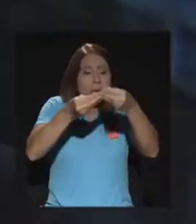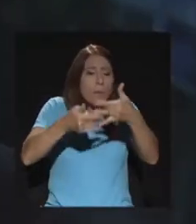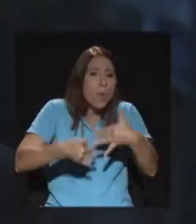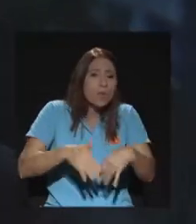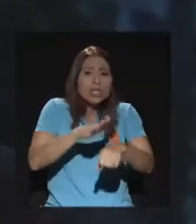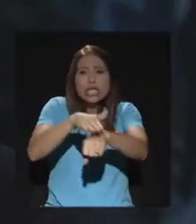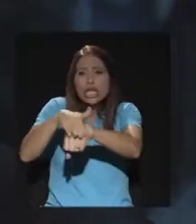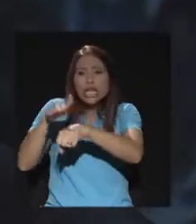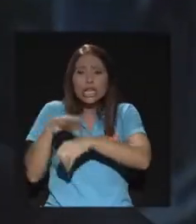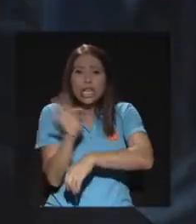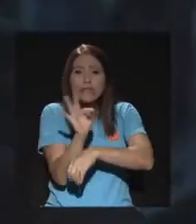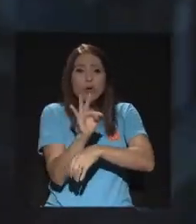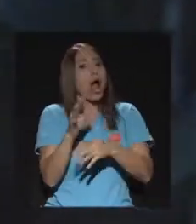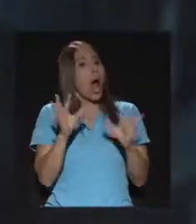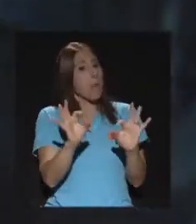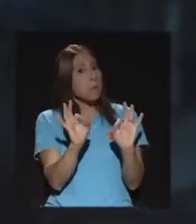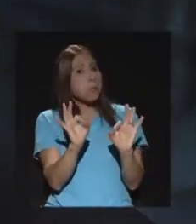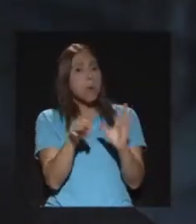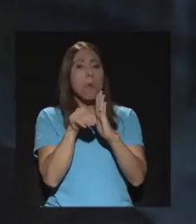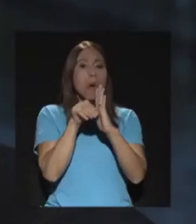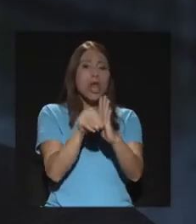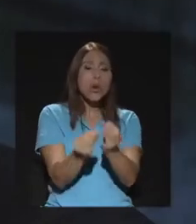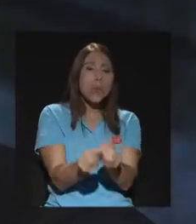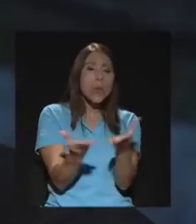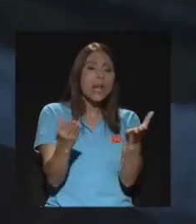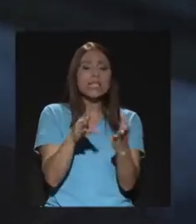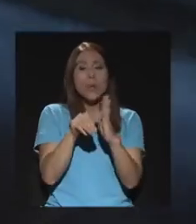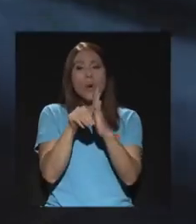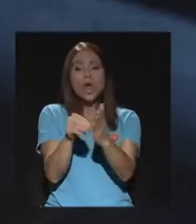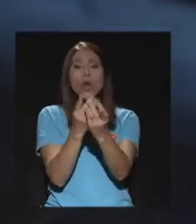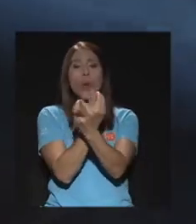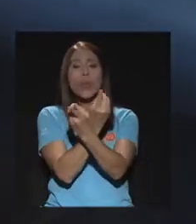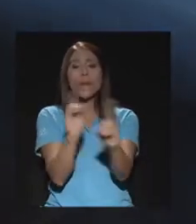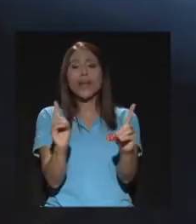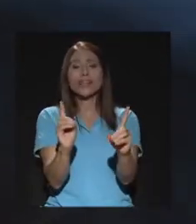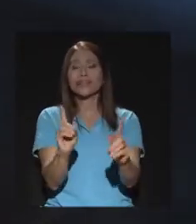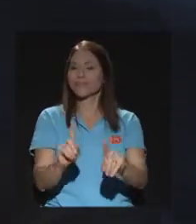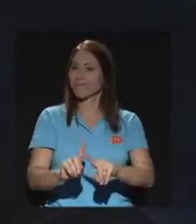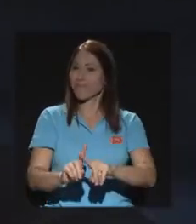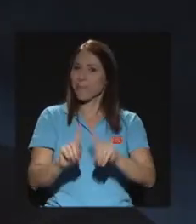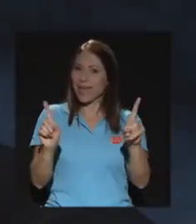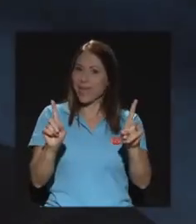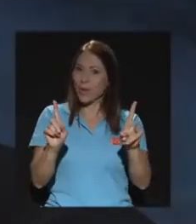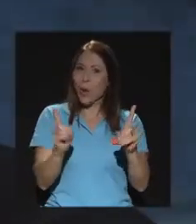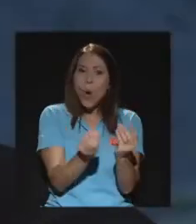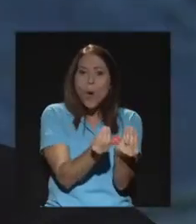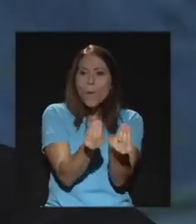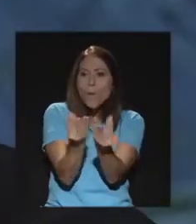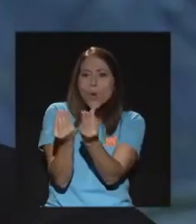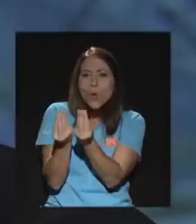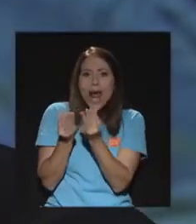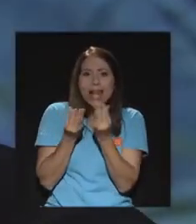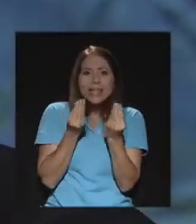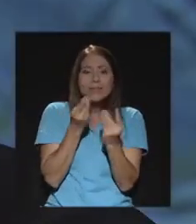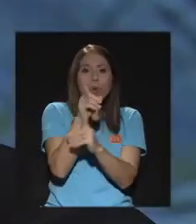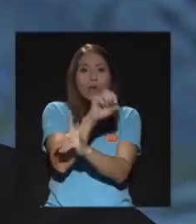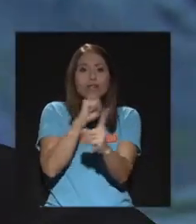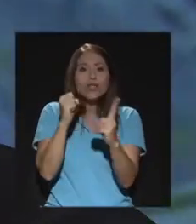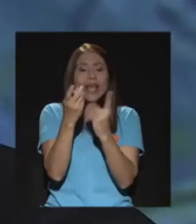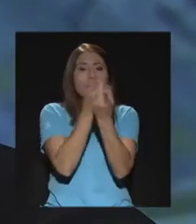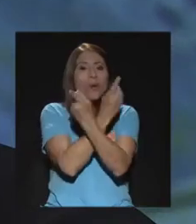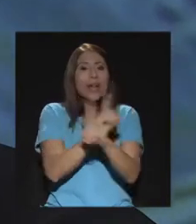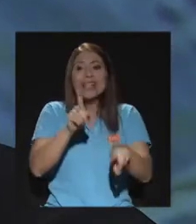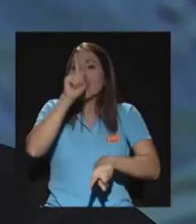un modelo pluralista, es un modelo democrático. Pero el pluralismo en una sociedad democrática no lo podemos medir por